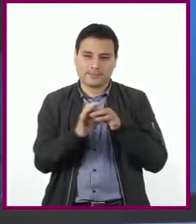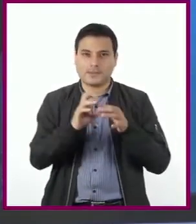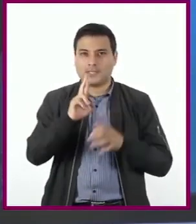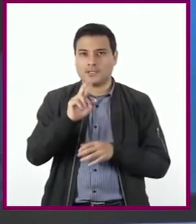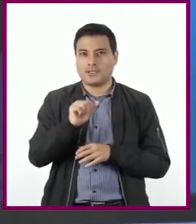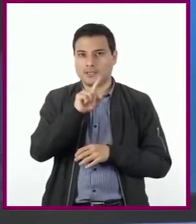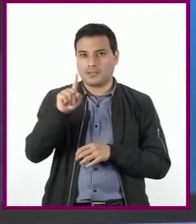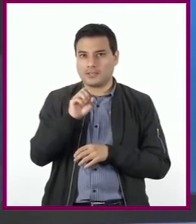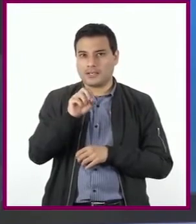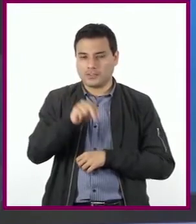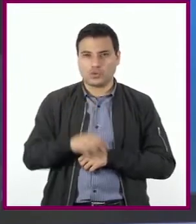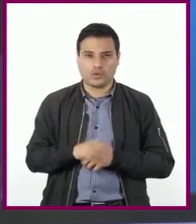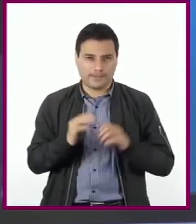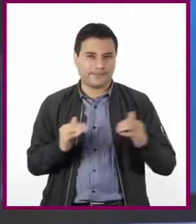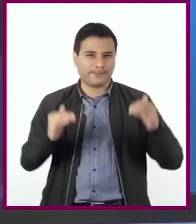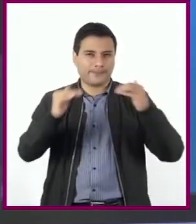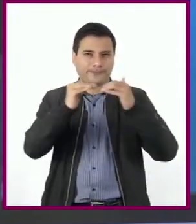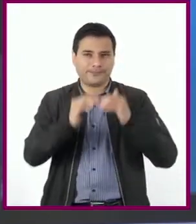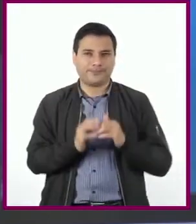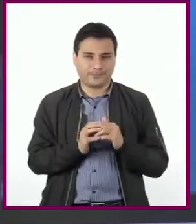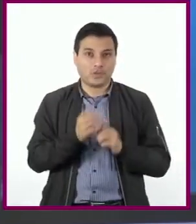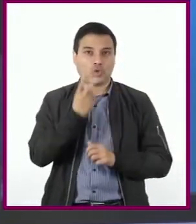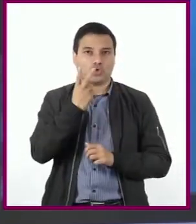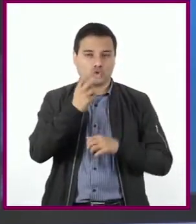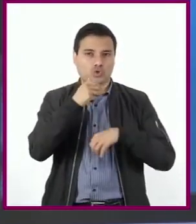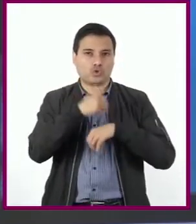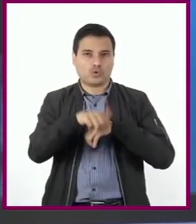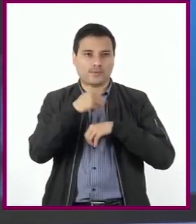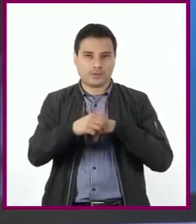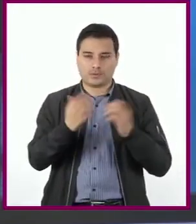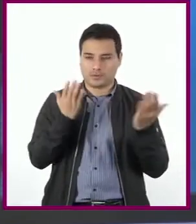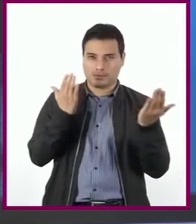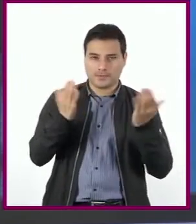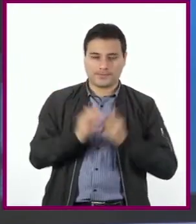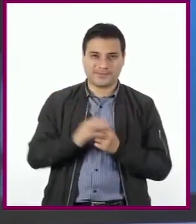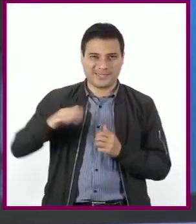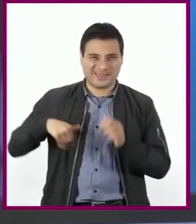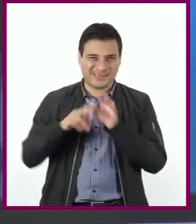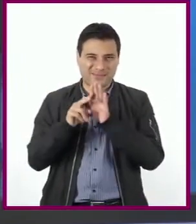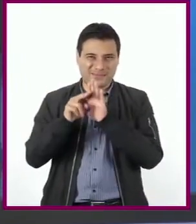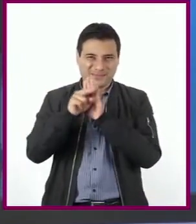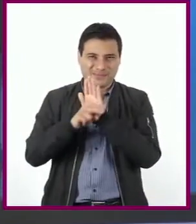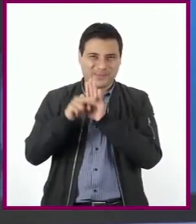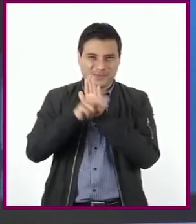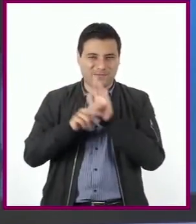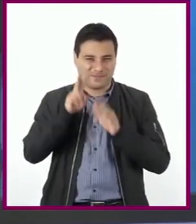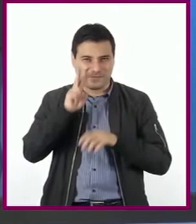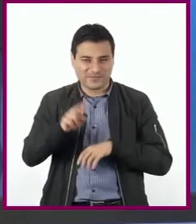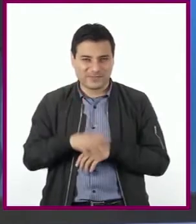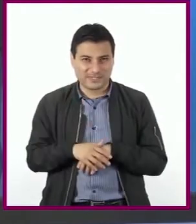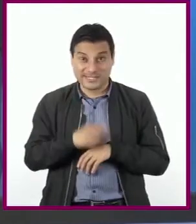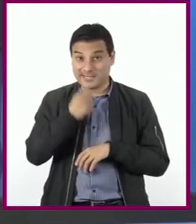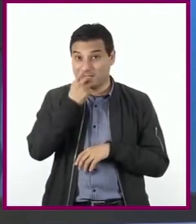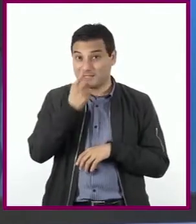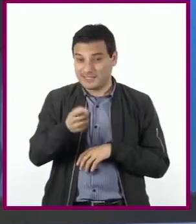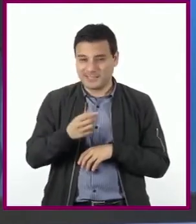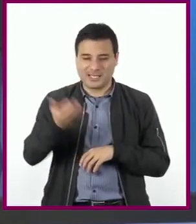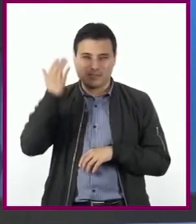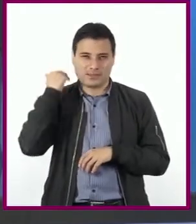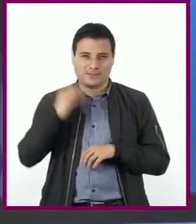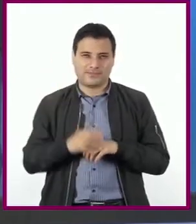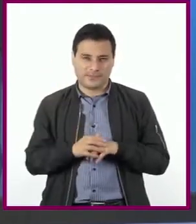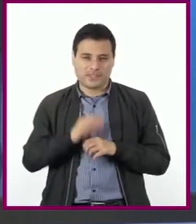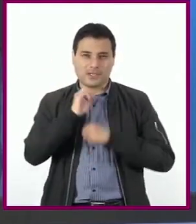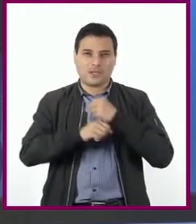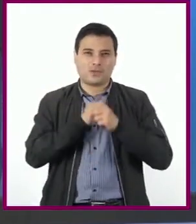se establece una comparación entre dos números. En el video nos brindan la información de que en el Censo Nacional